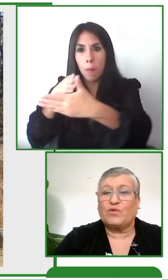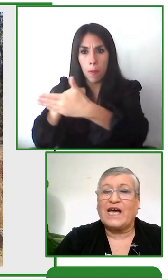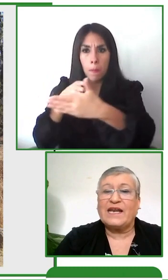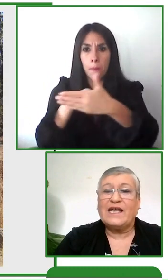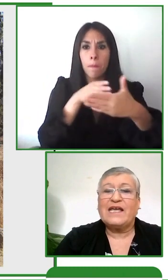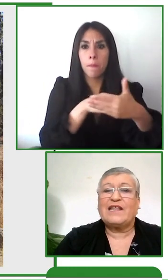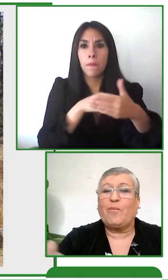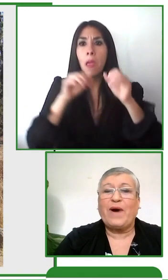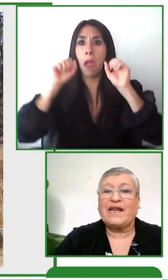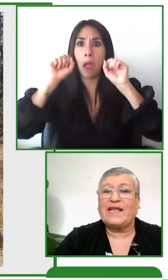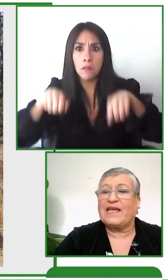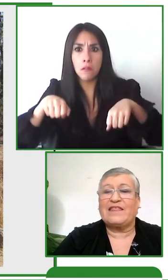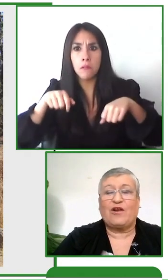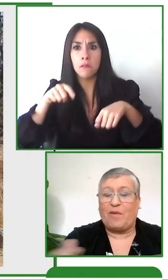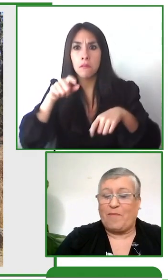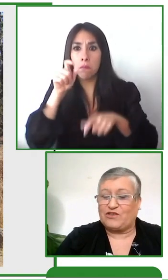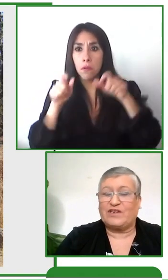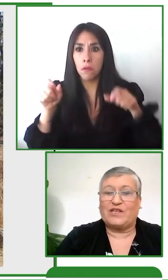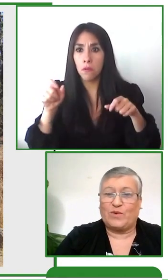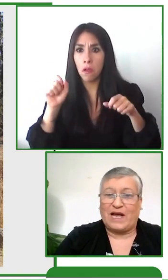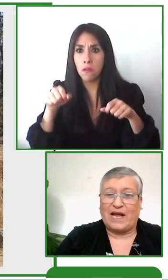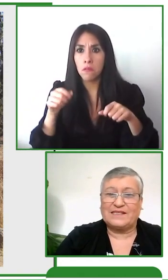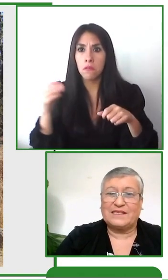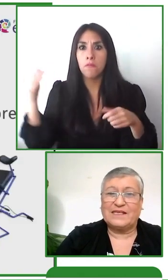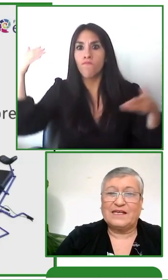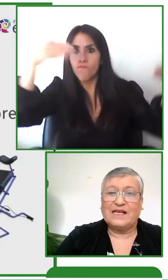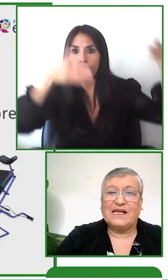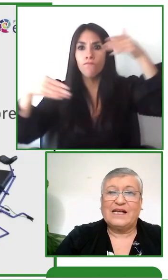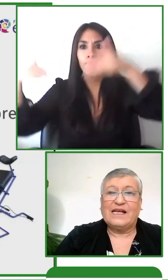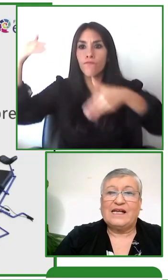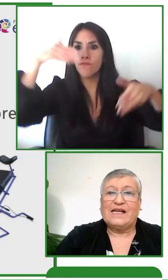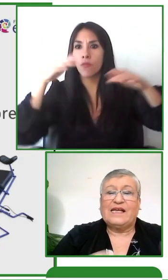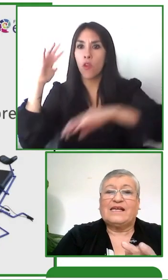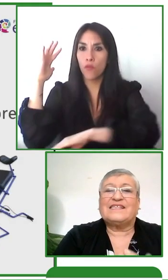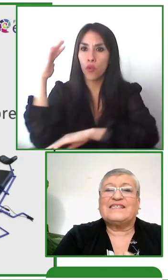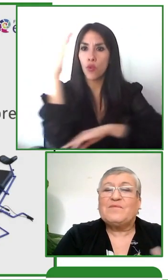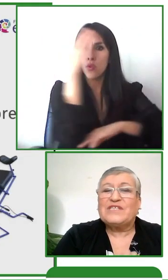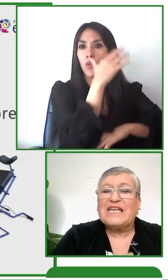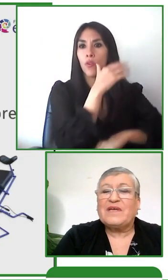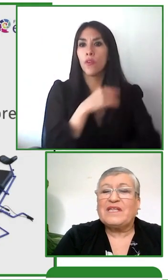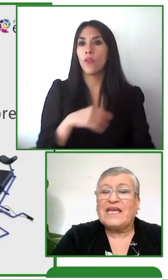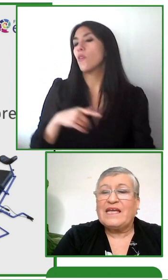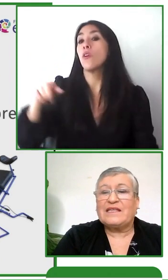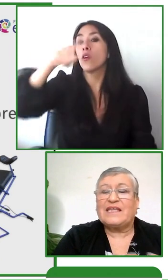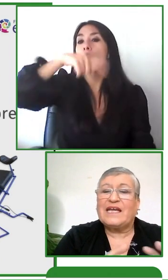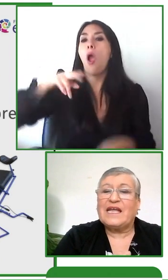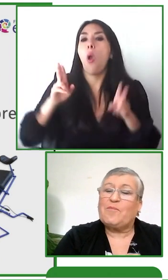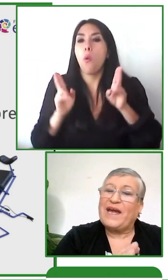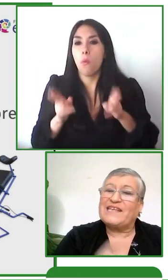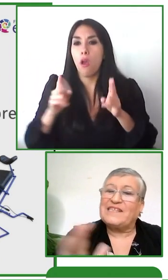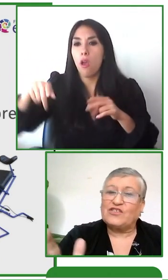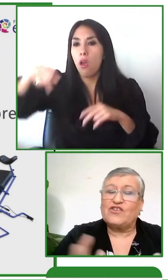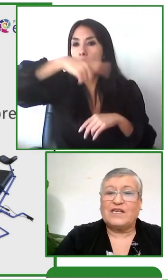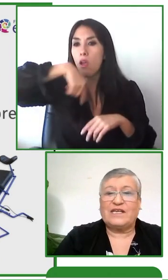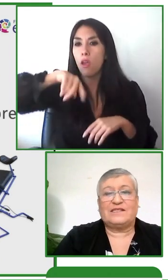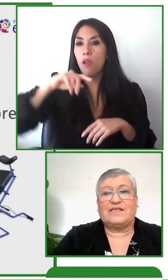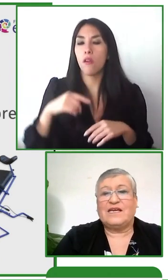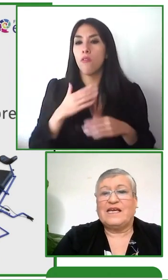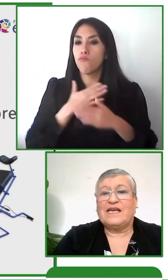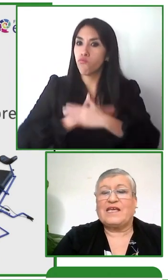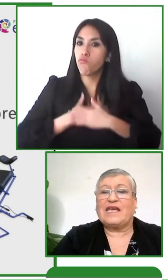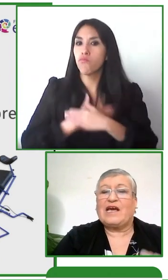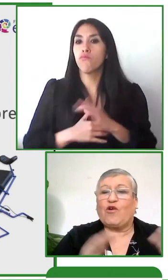puedan disfrutar de los parques y de los espacios naturales. Senderismo sin Límite tiene varias